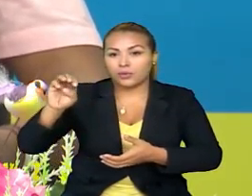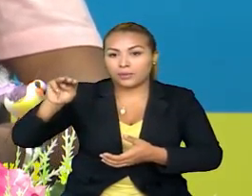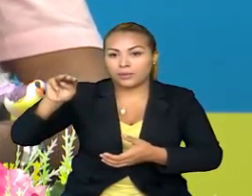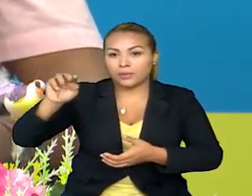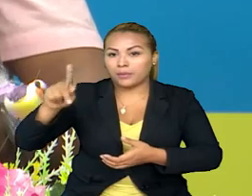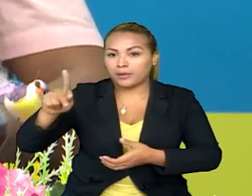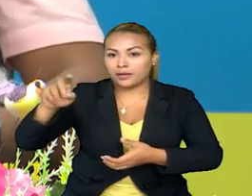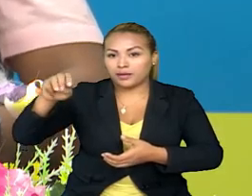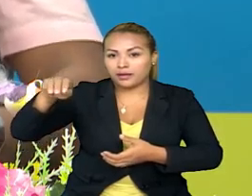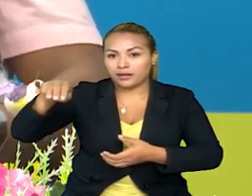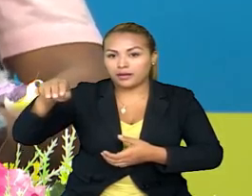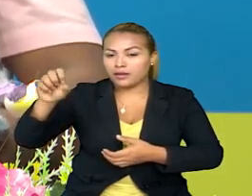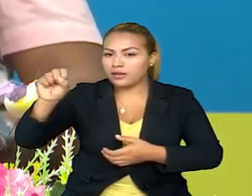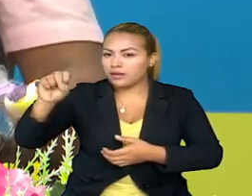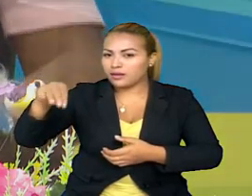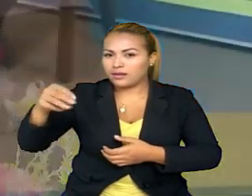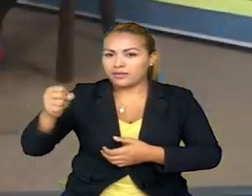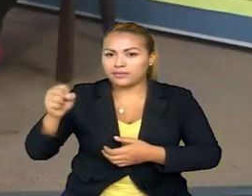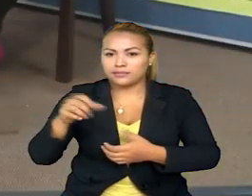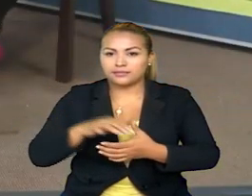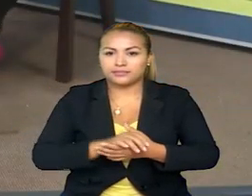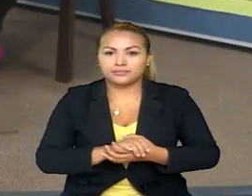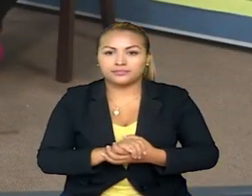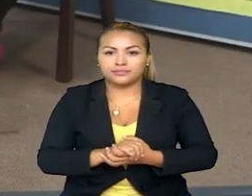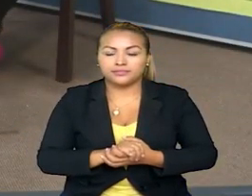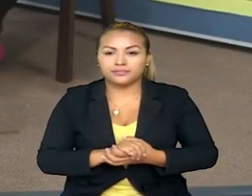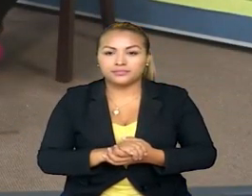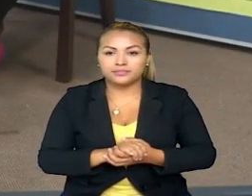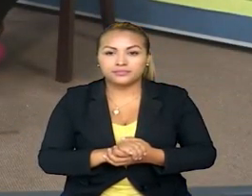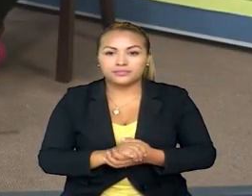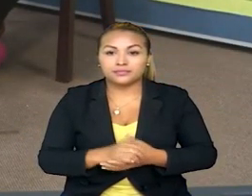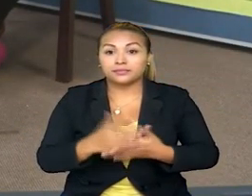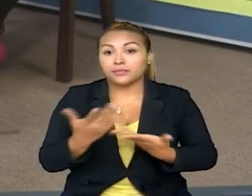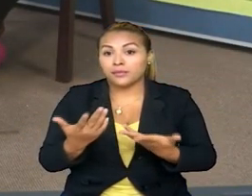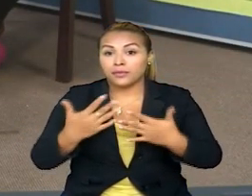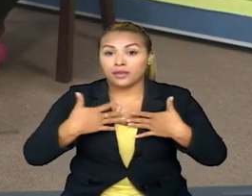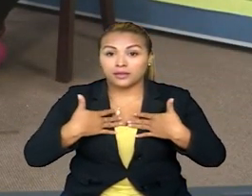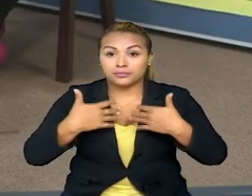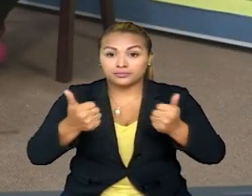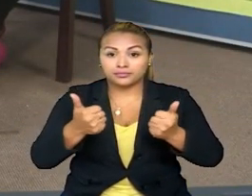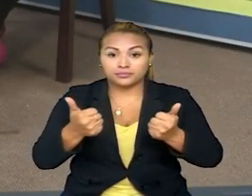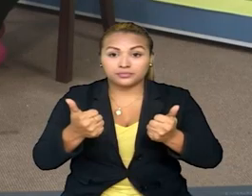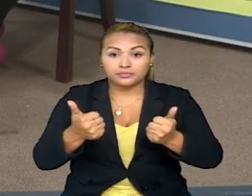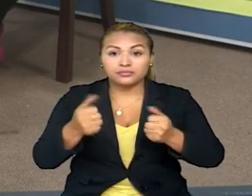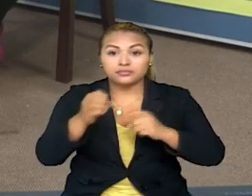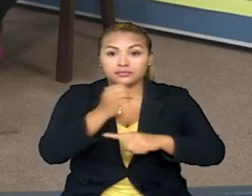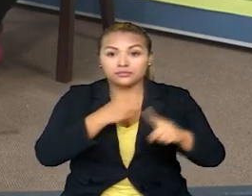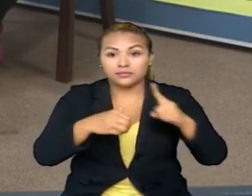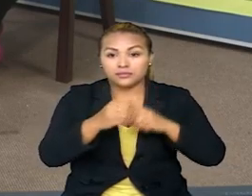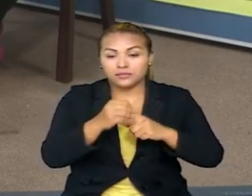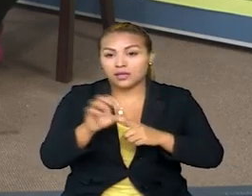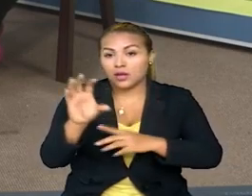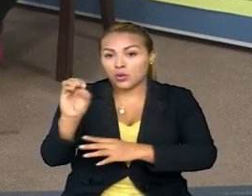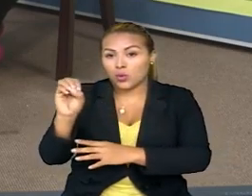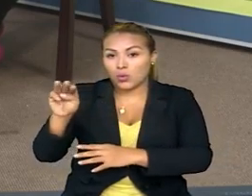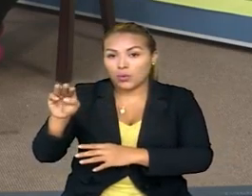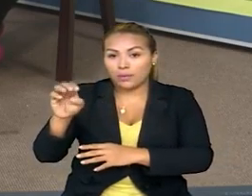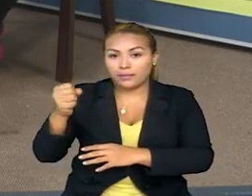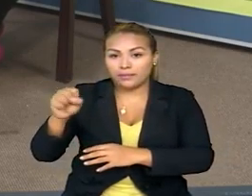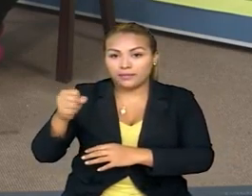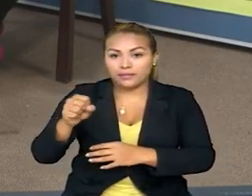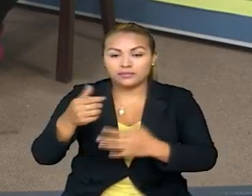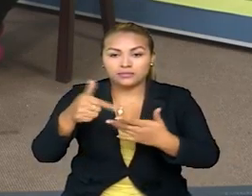de la salud respecto a este tema salud para la organización panamericana de la salud para la conveniencia también salud